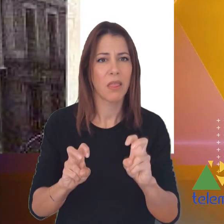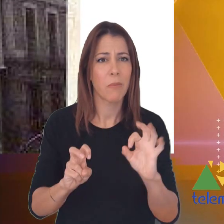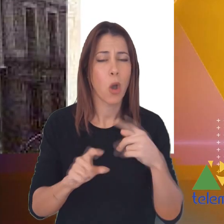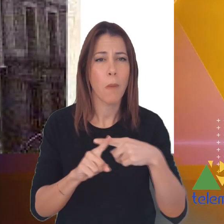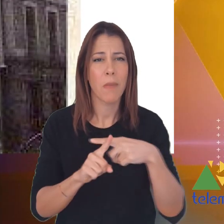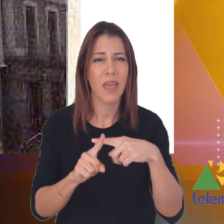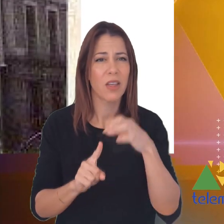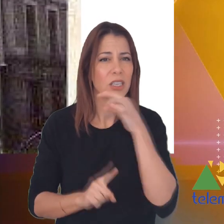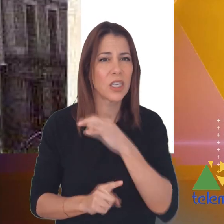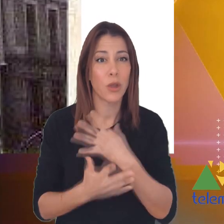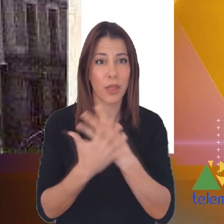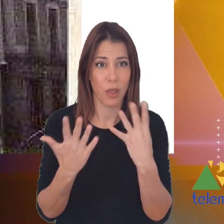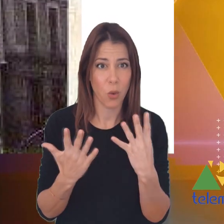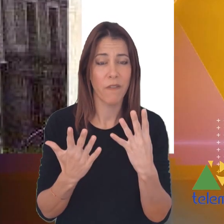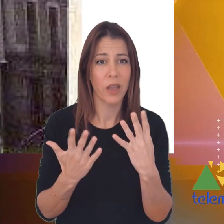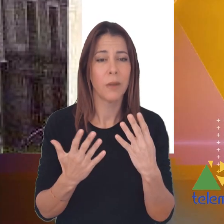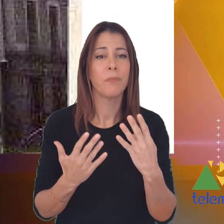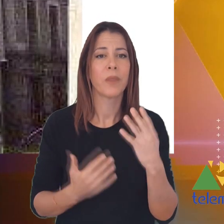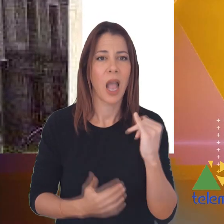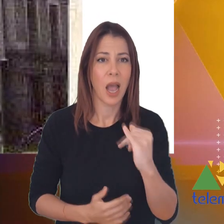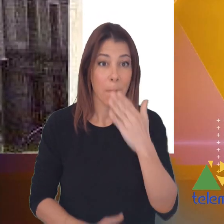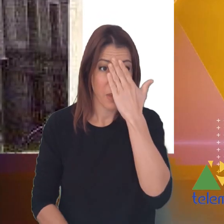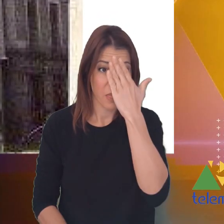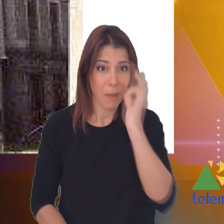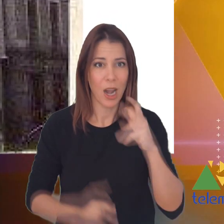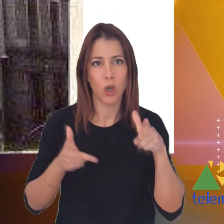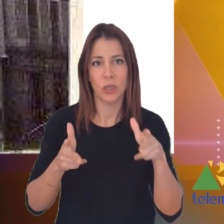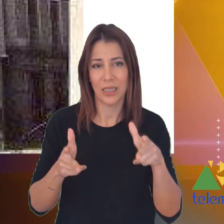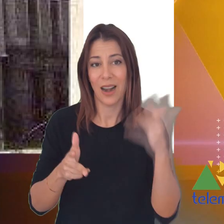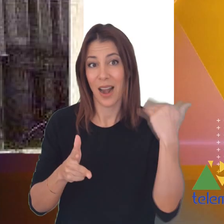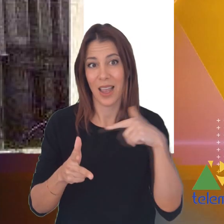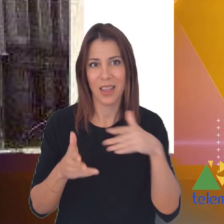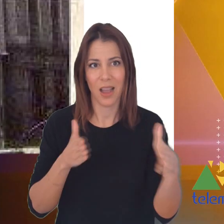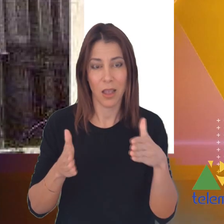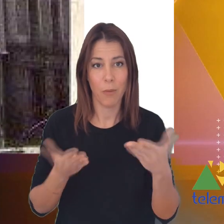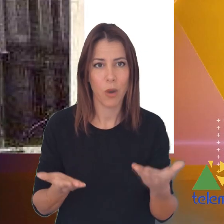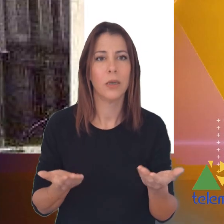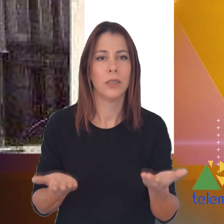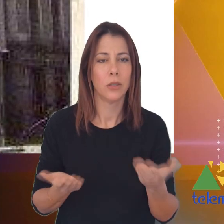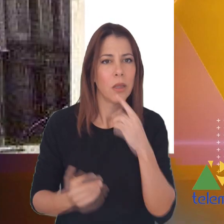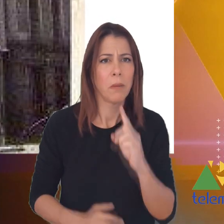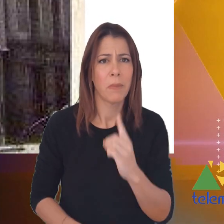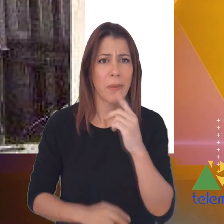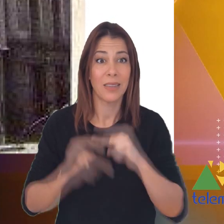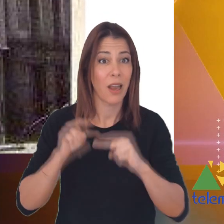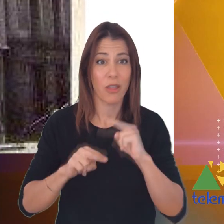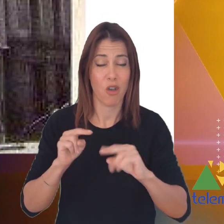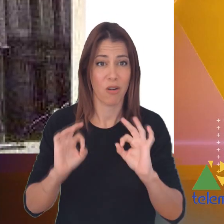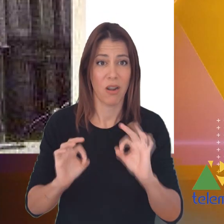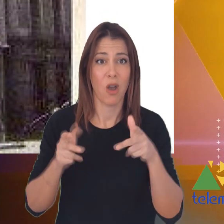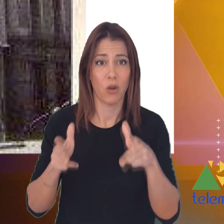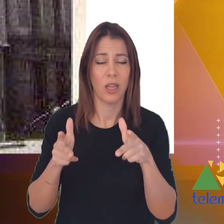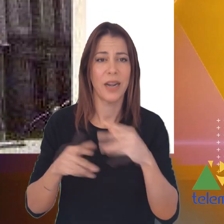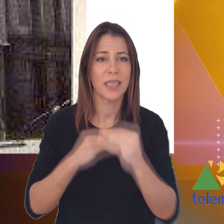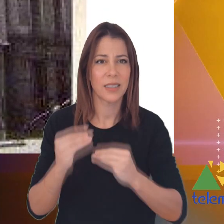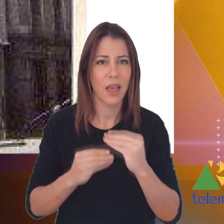mediados del siglo XIX, estuvo uno de los principales hoteles que tuvo Motril en aquella época, que es una de las primeras instalaciones hoteleras que